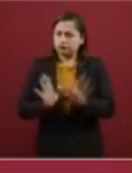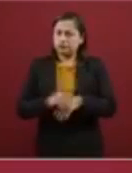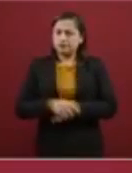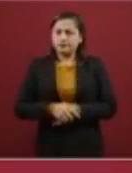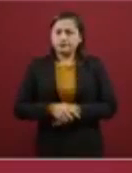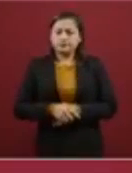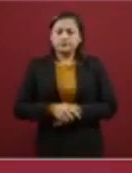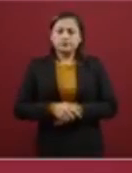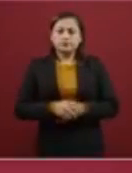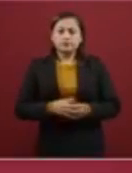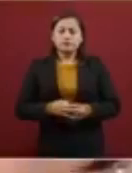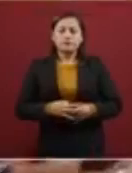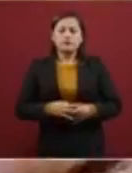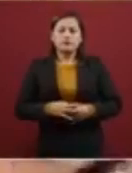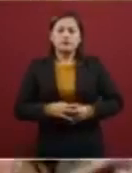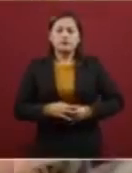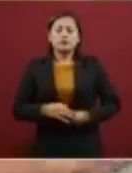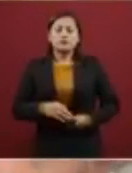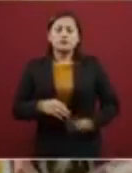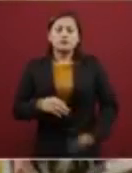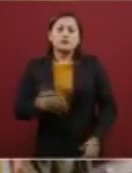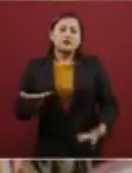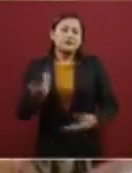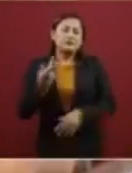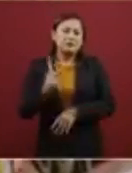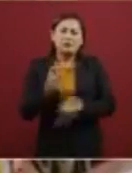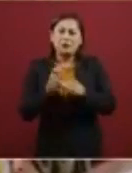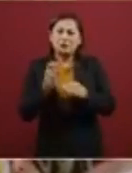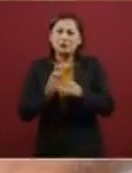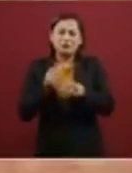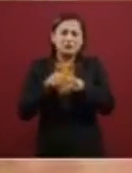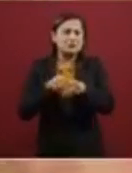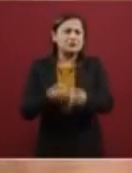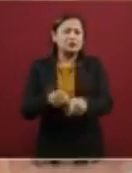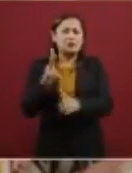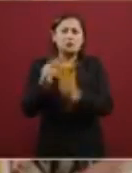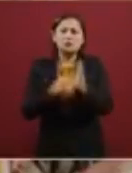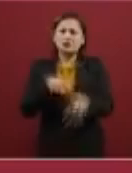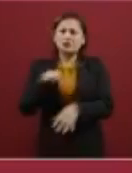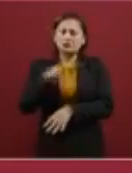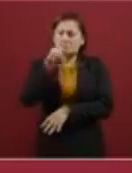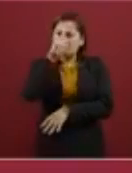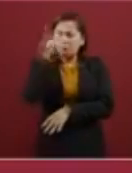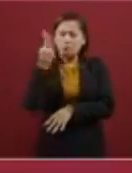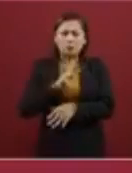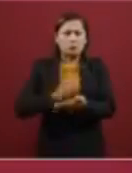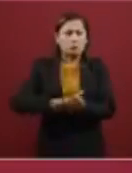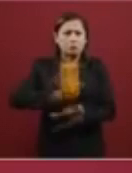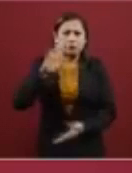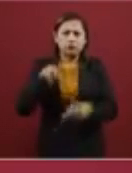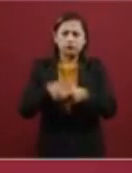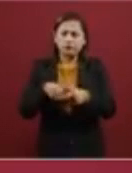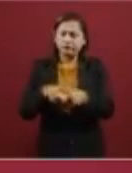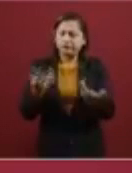Heredamos… Muy violento, señor presidente. Ese es el problema, que si sigue así el 2019 va a ser terrible. Sí. El peor año que recordemos. Sí,